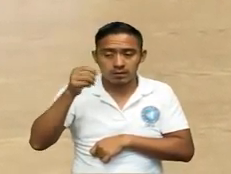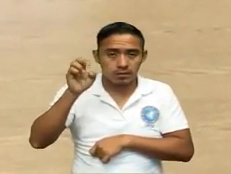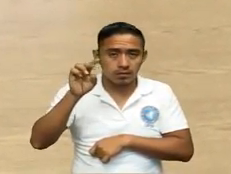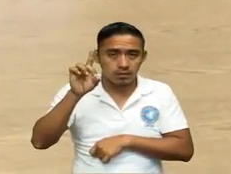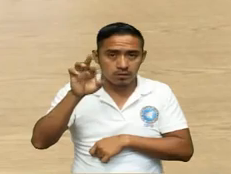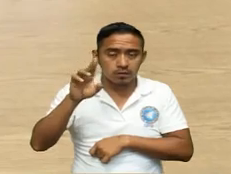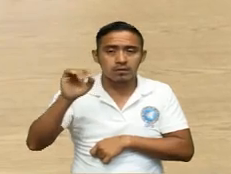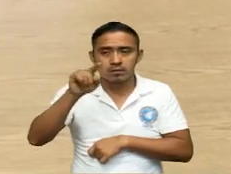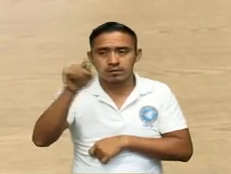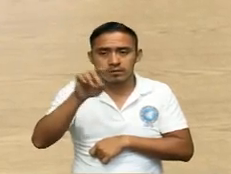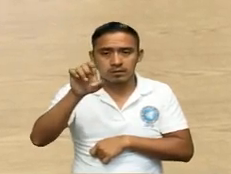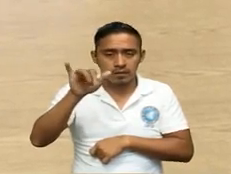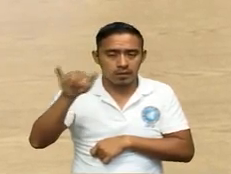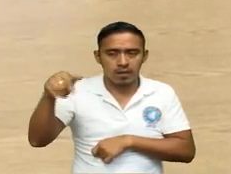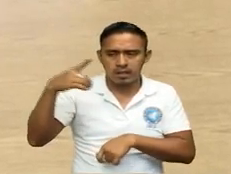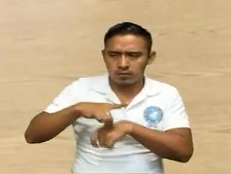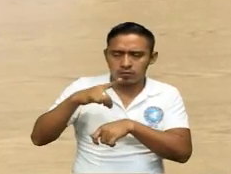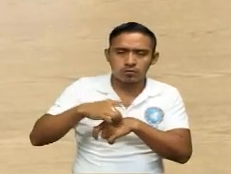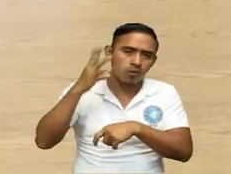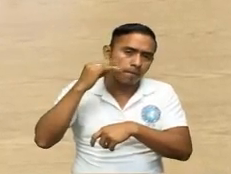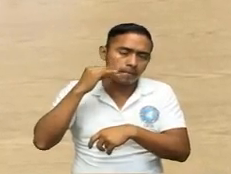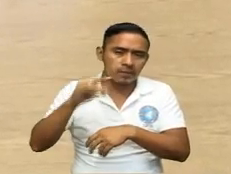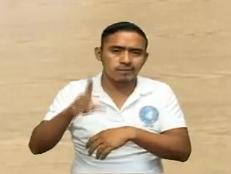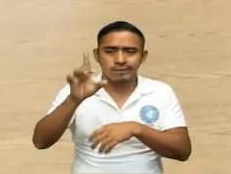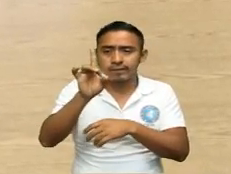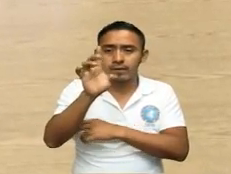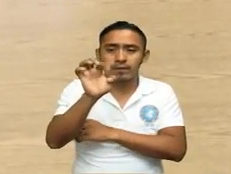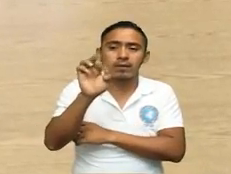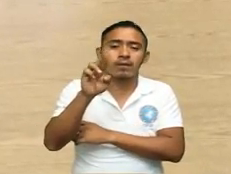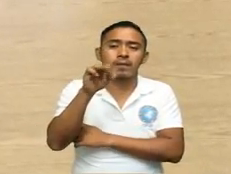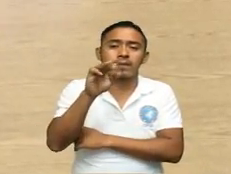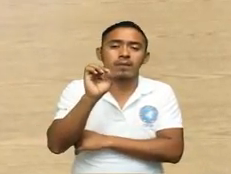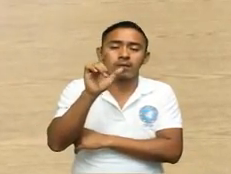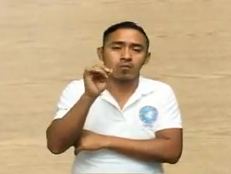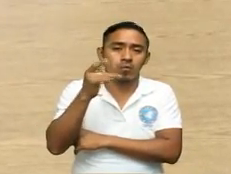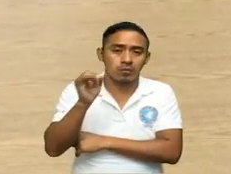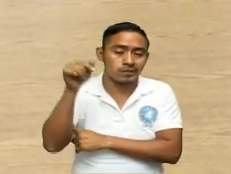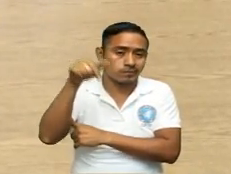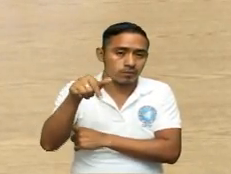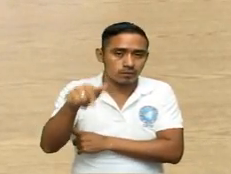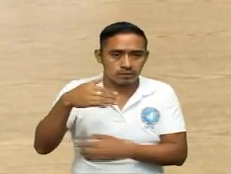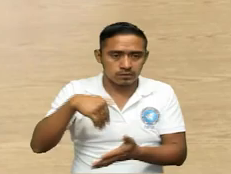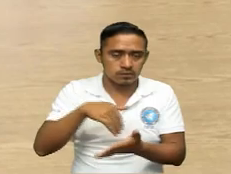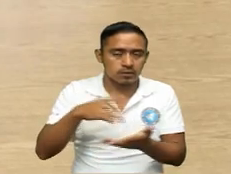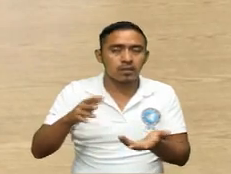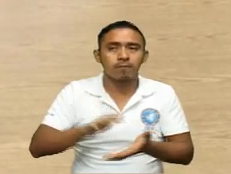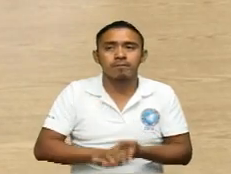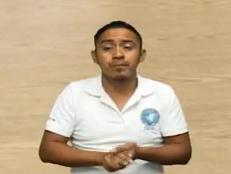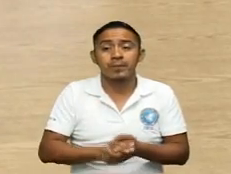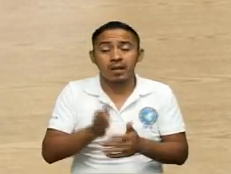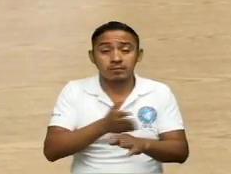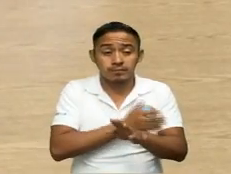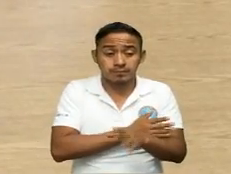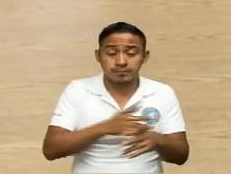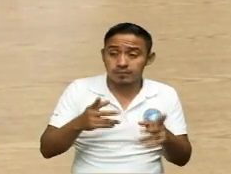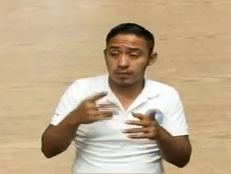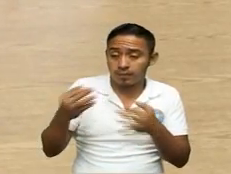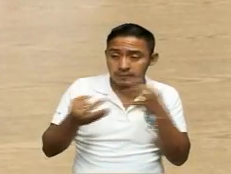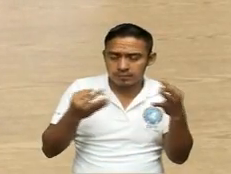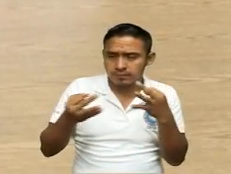del Centro Nacional de Dermatología, un importante centro de referencia nacional. En la primera parte del programa, doctor, usted me